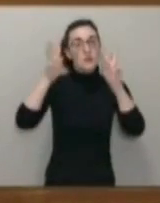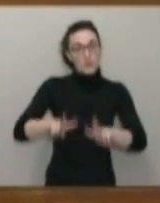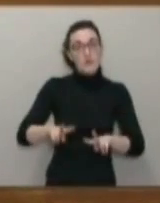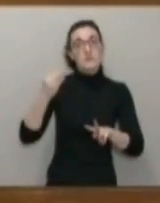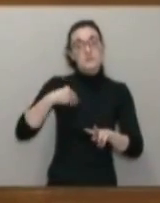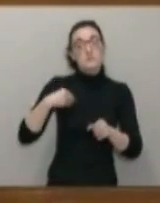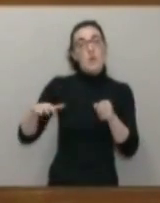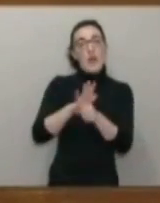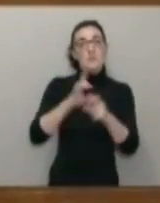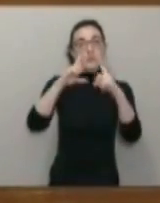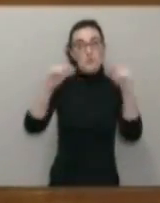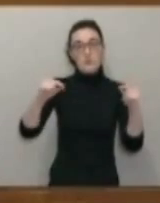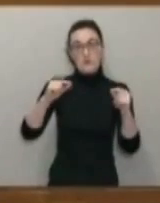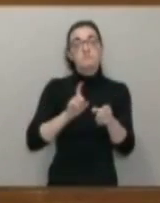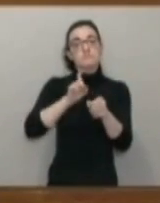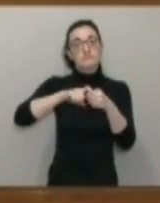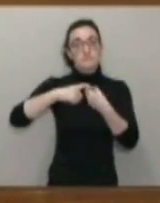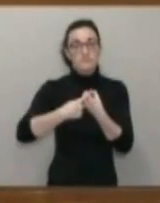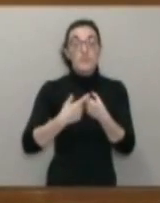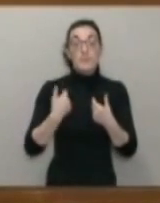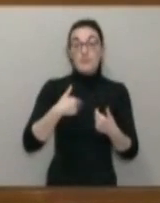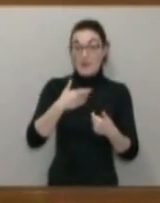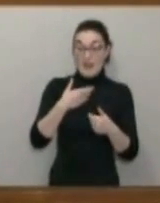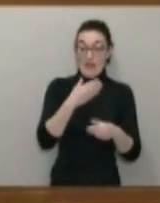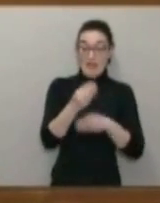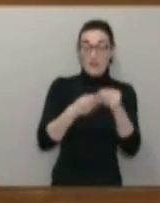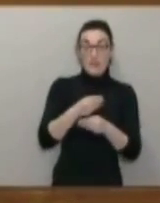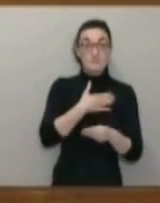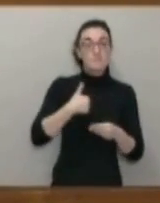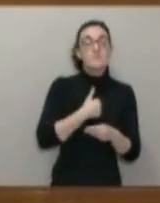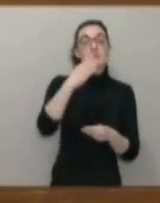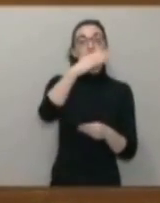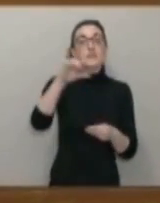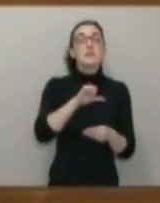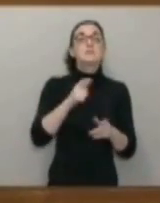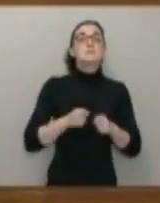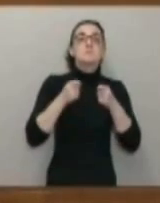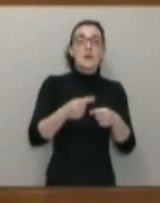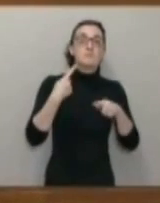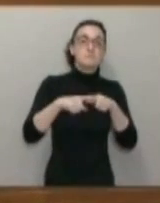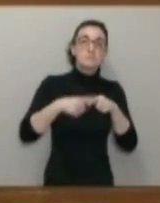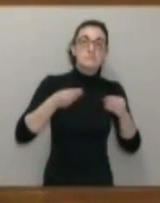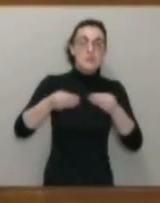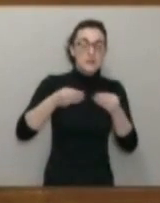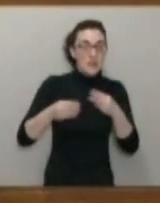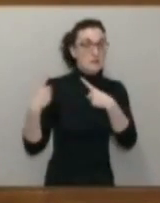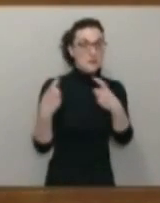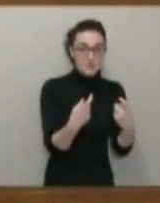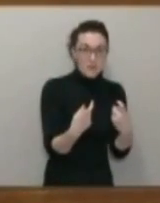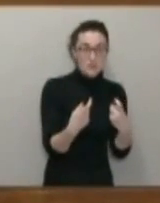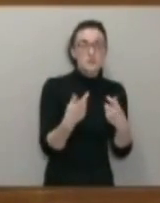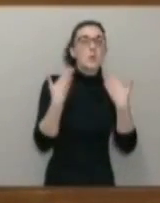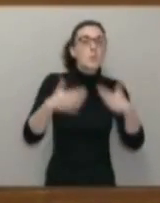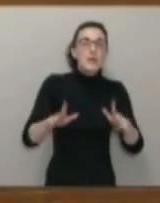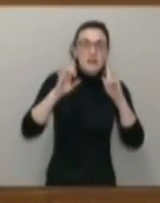propio ámbito territorial. Y para el ejercicio de estas funciones se reconocen a los CES el derecho a ser dotados de los medios materiales necesarios. Y, en